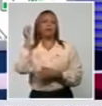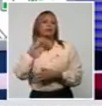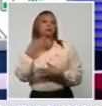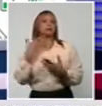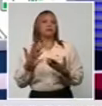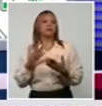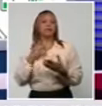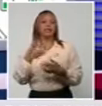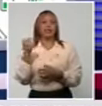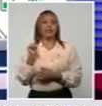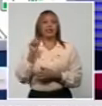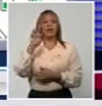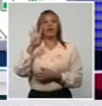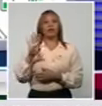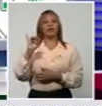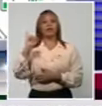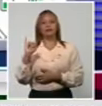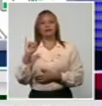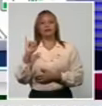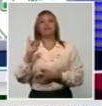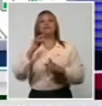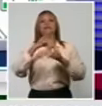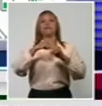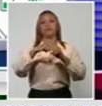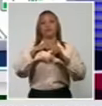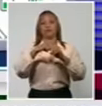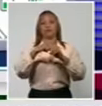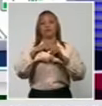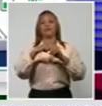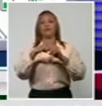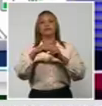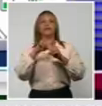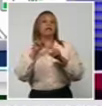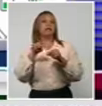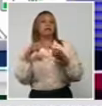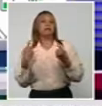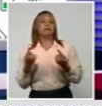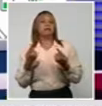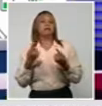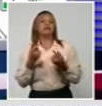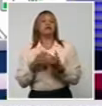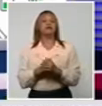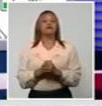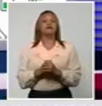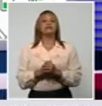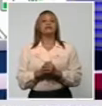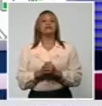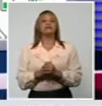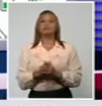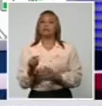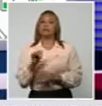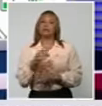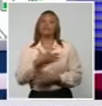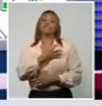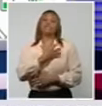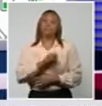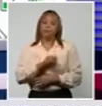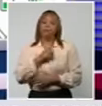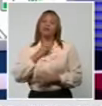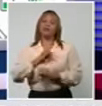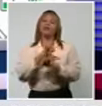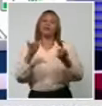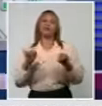de ellas 46 resultaron positivas. Esto, por supuesto, es sin dudas una también muy lamentable noticia.